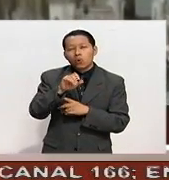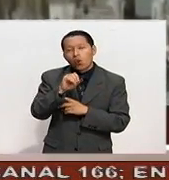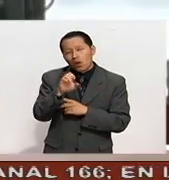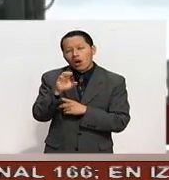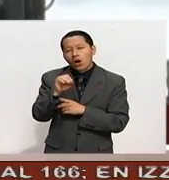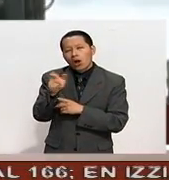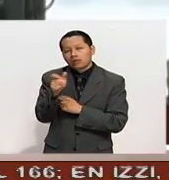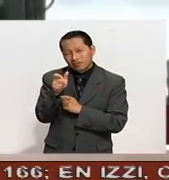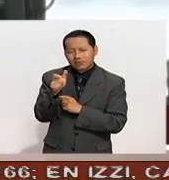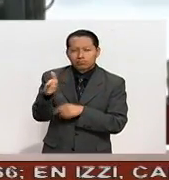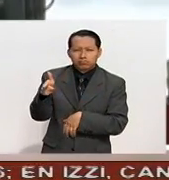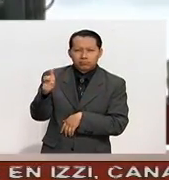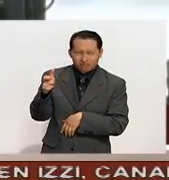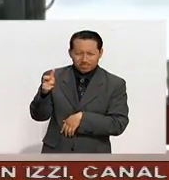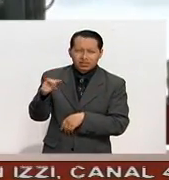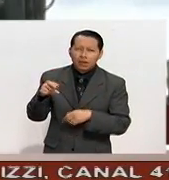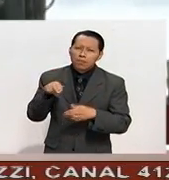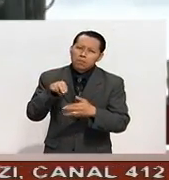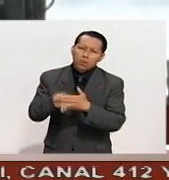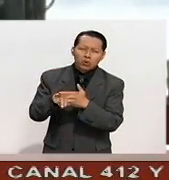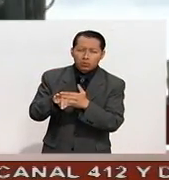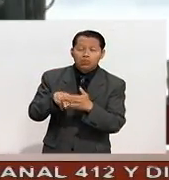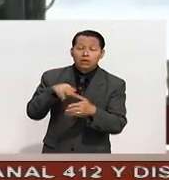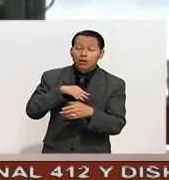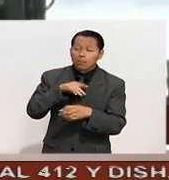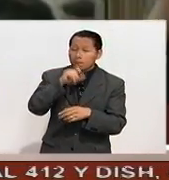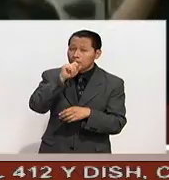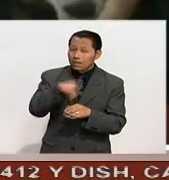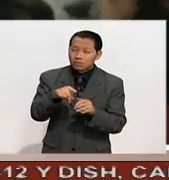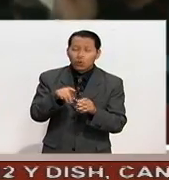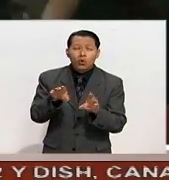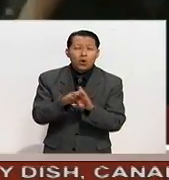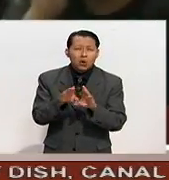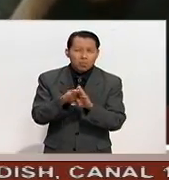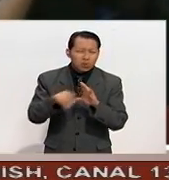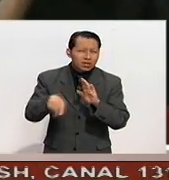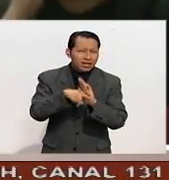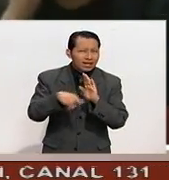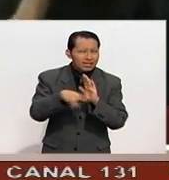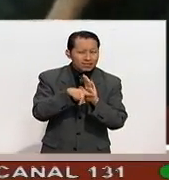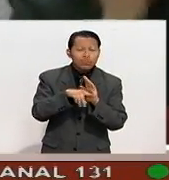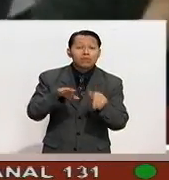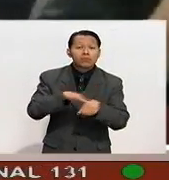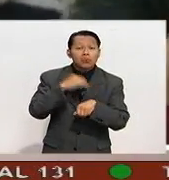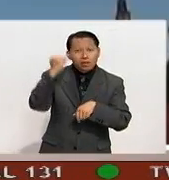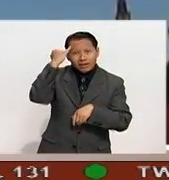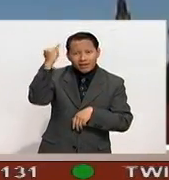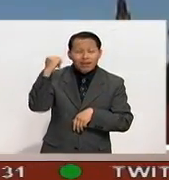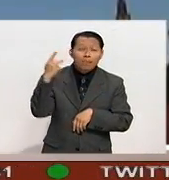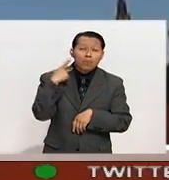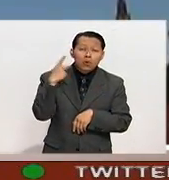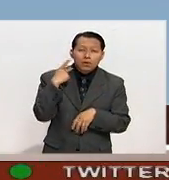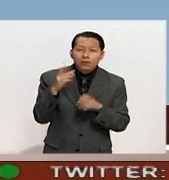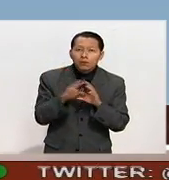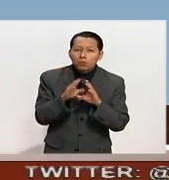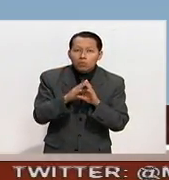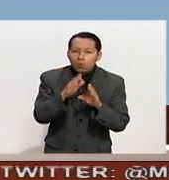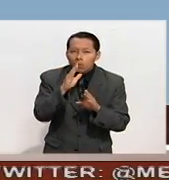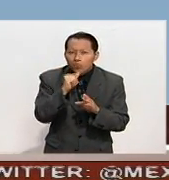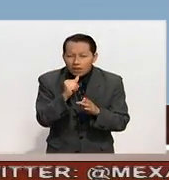duda alguna viene a darle un giro dramático muy negativo, desde luego, porque pues las ideas políticas no pueden